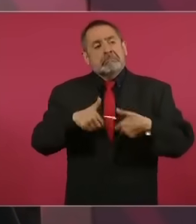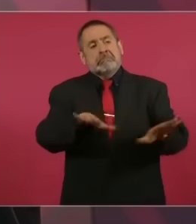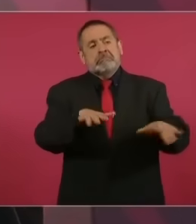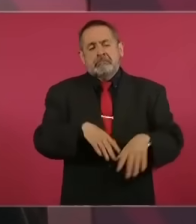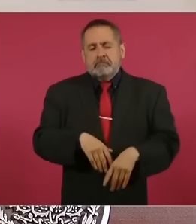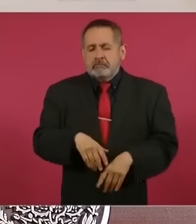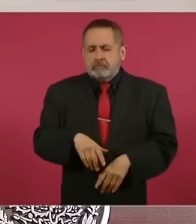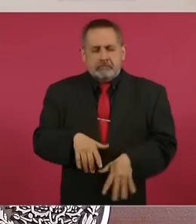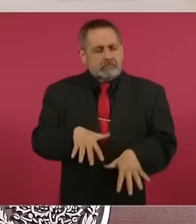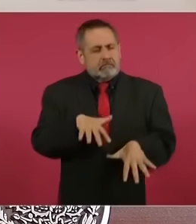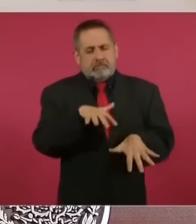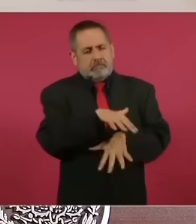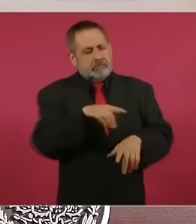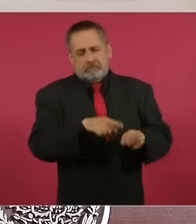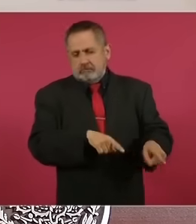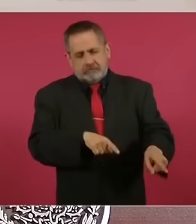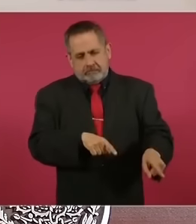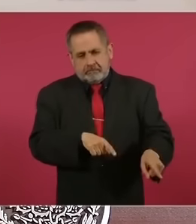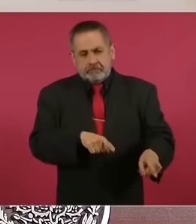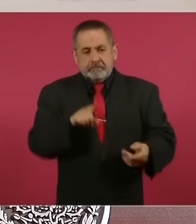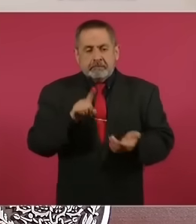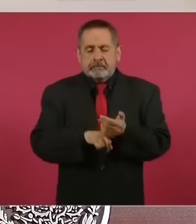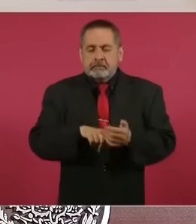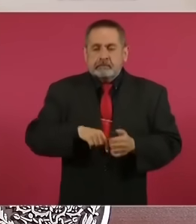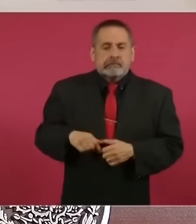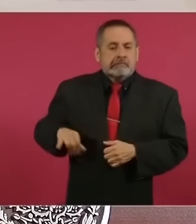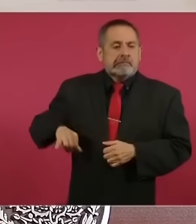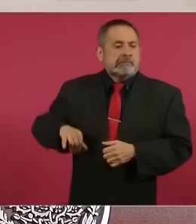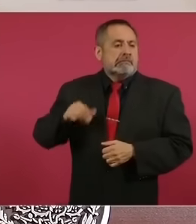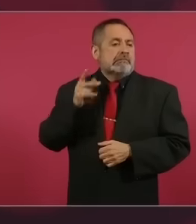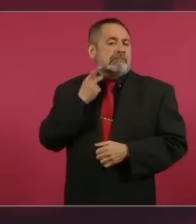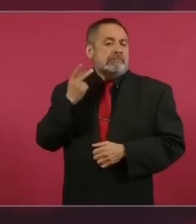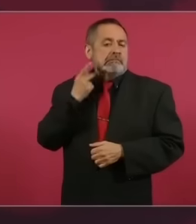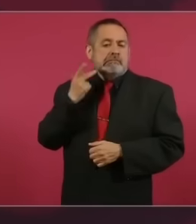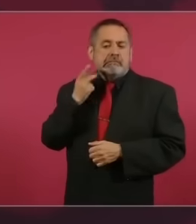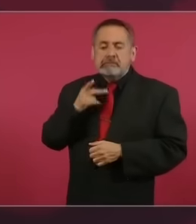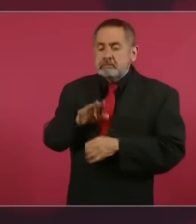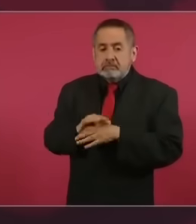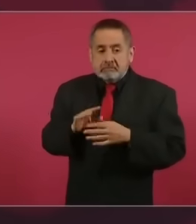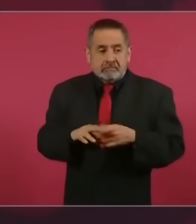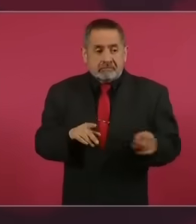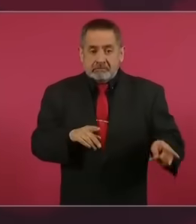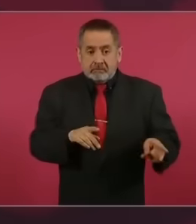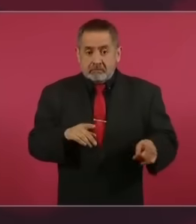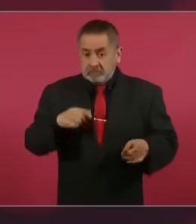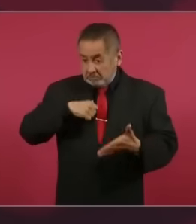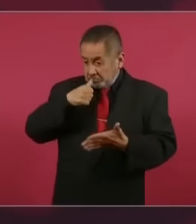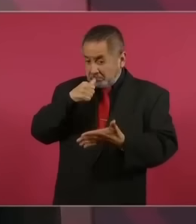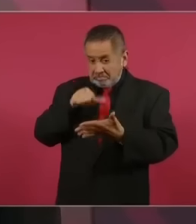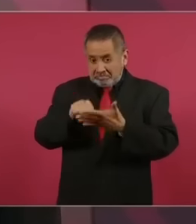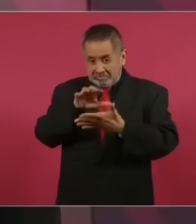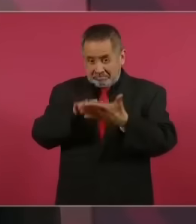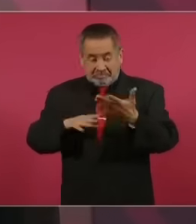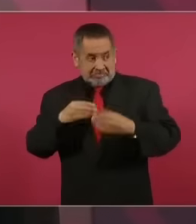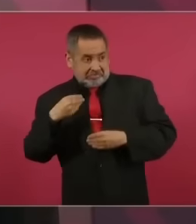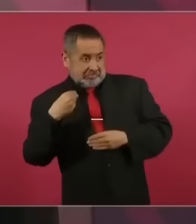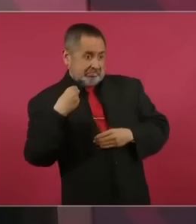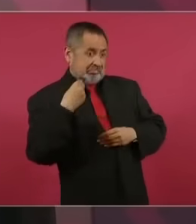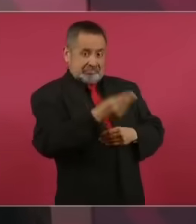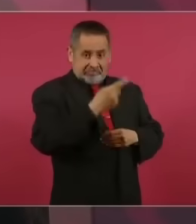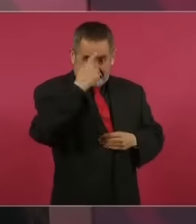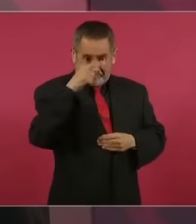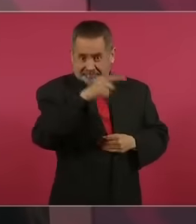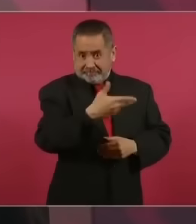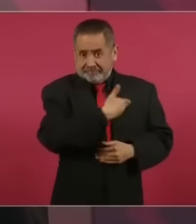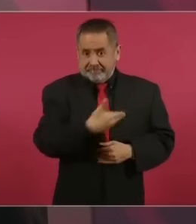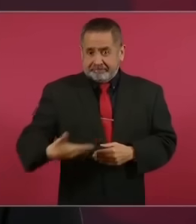Lo que hay es un interés político del Poder Judicial. Se le envió una carta a la presidenta